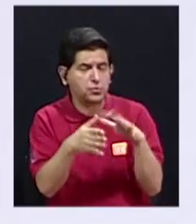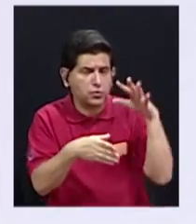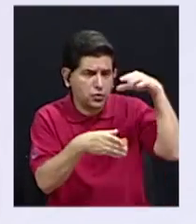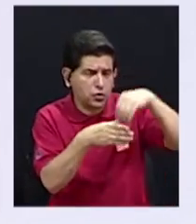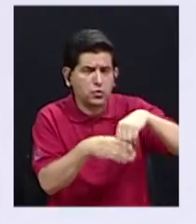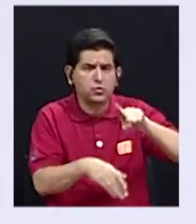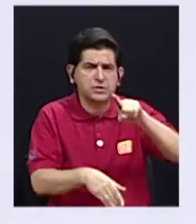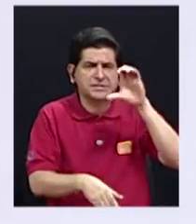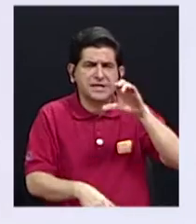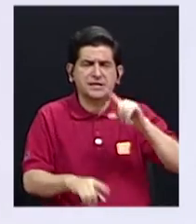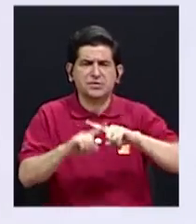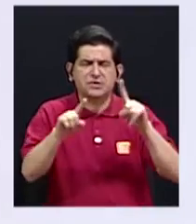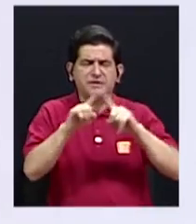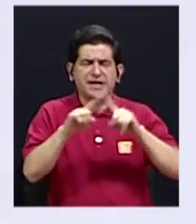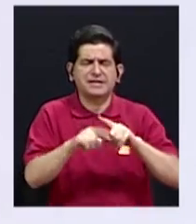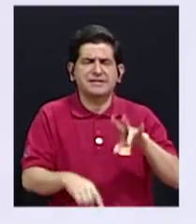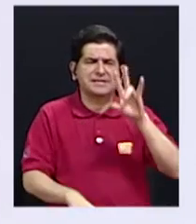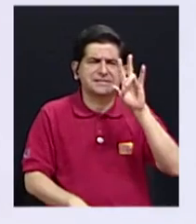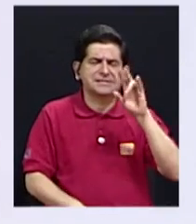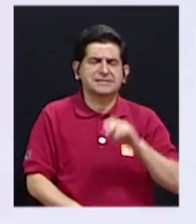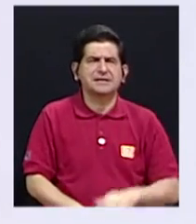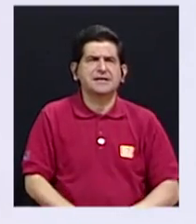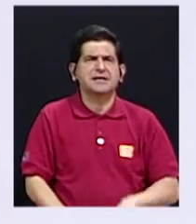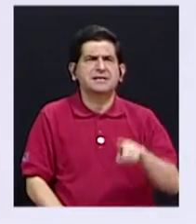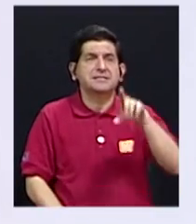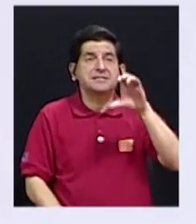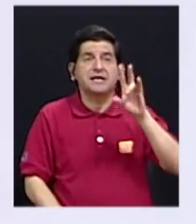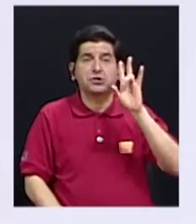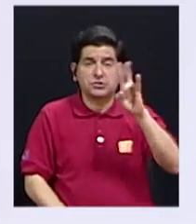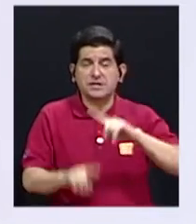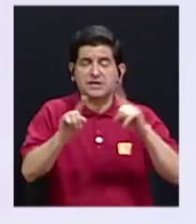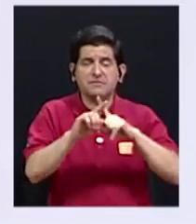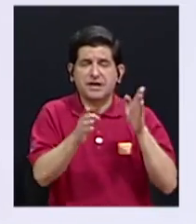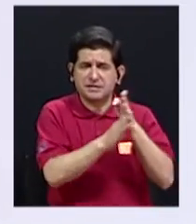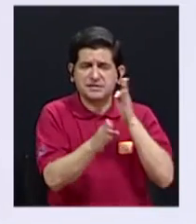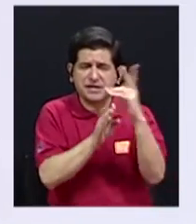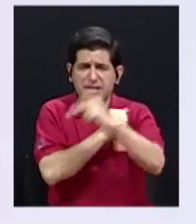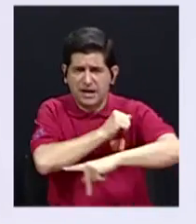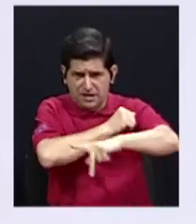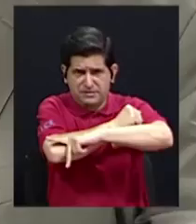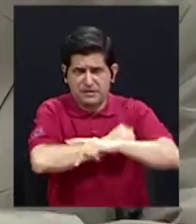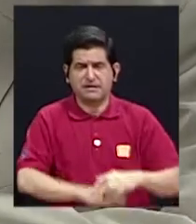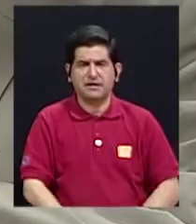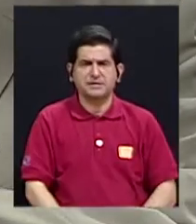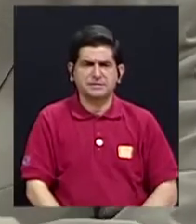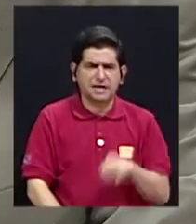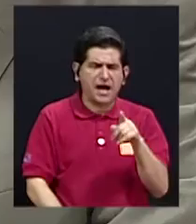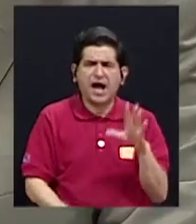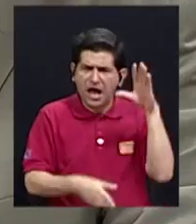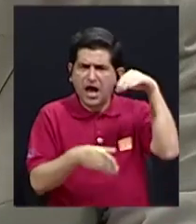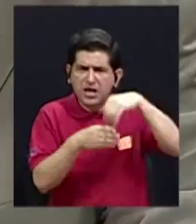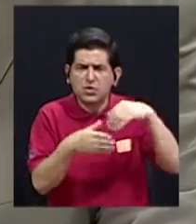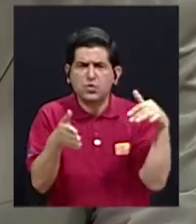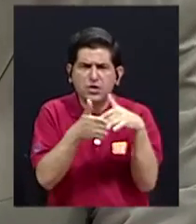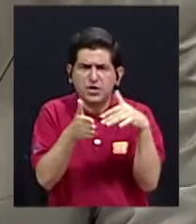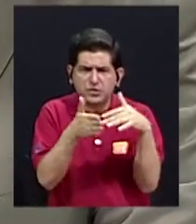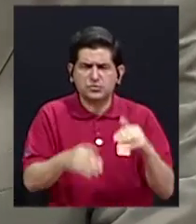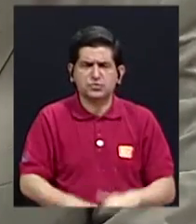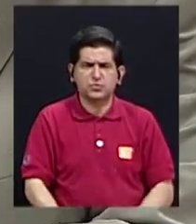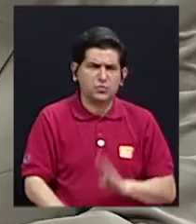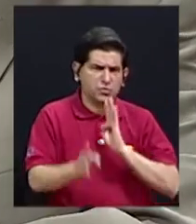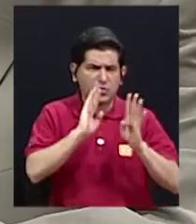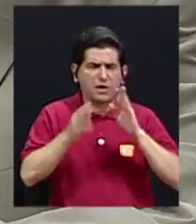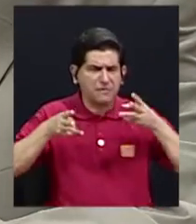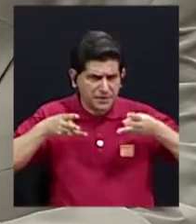107 disciplinas que son las que las carreras que se ofrecen en el país un montón de disciplinas y en sobre tomar en cuenta que el estudio ahora vamos